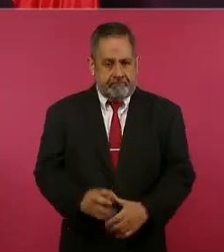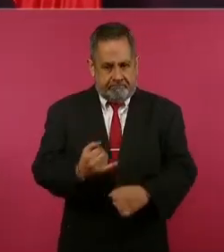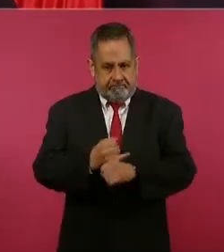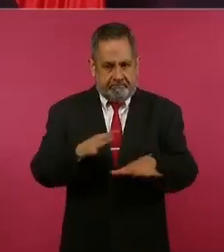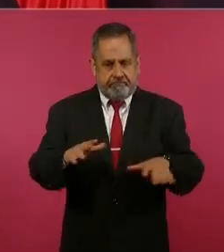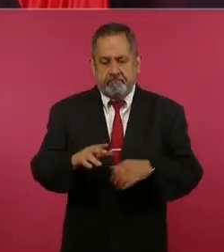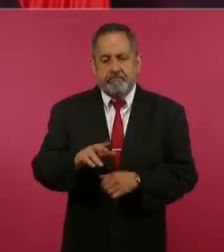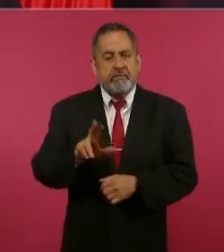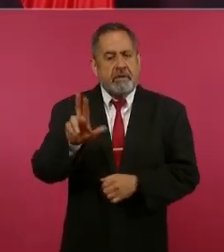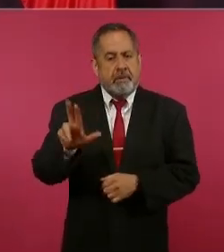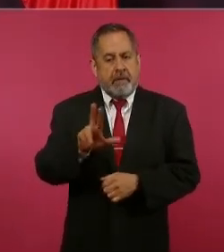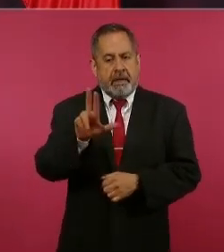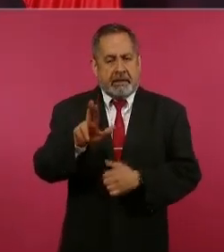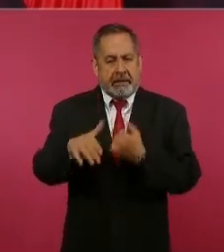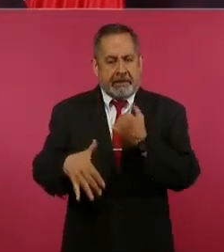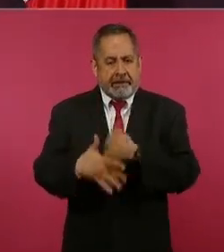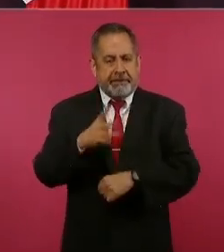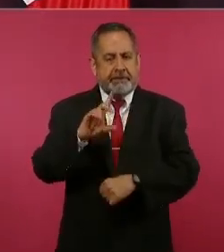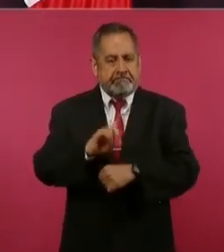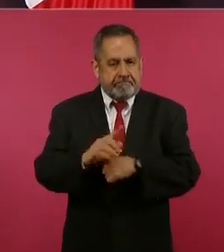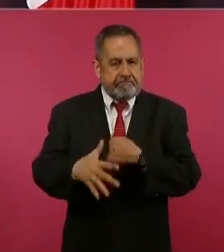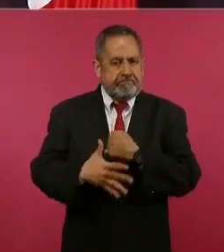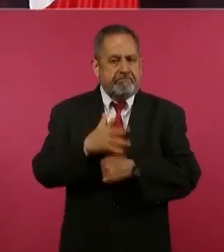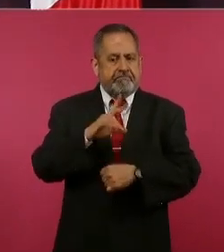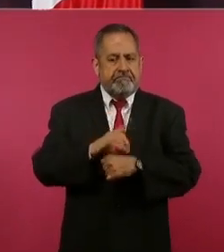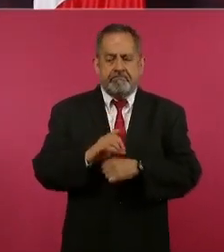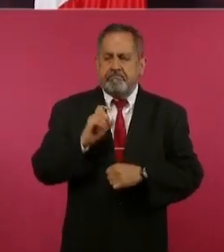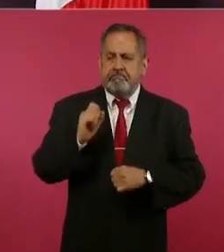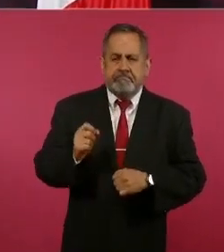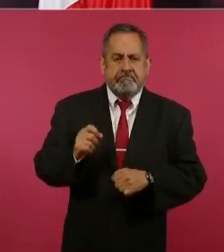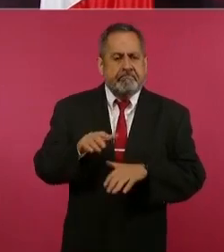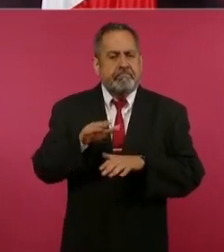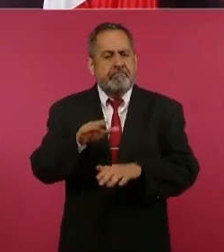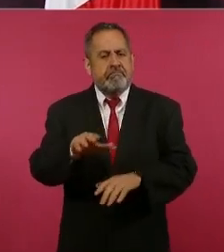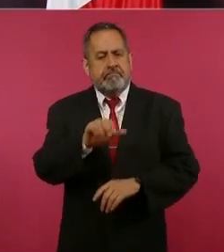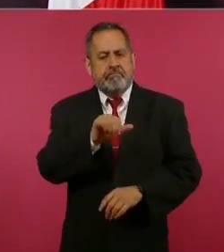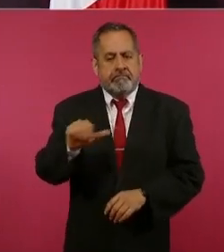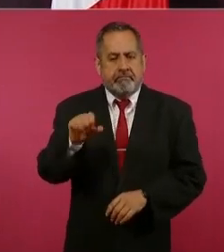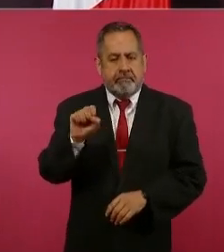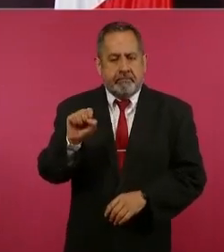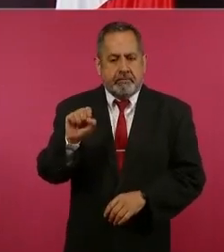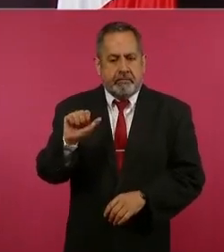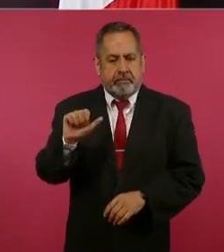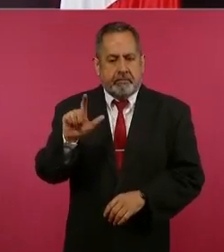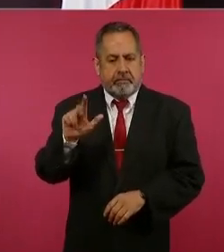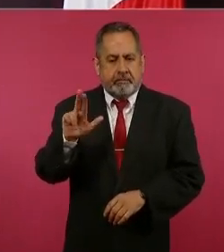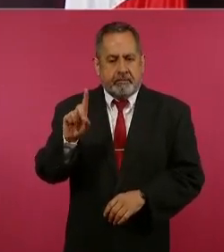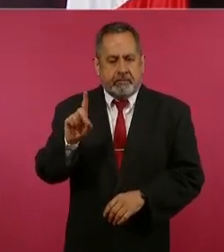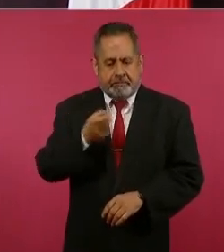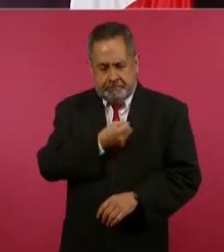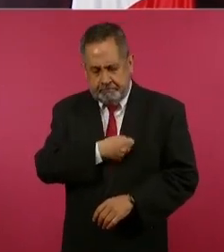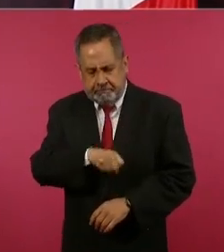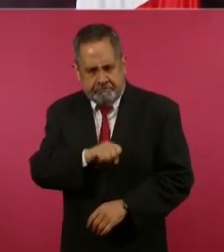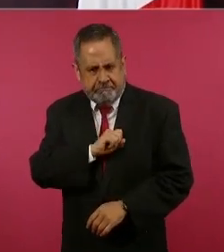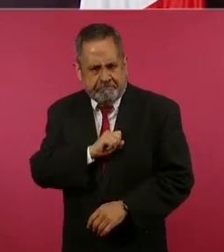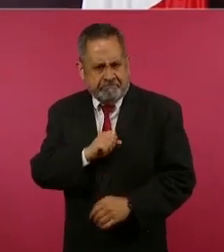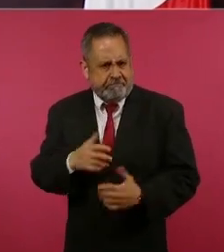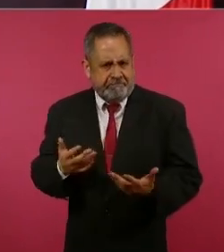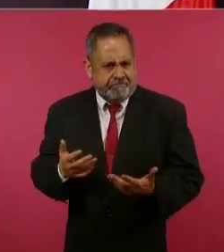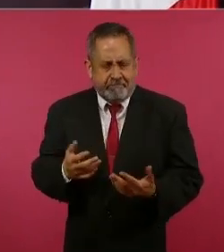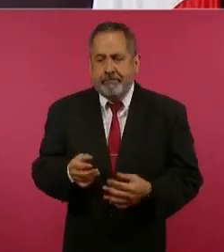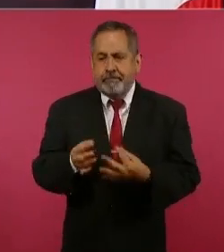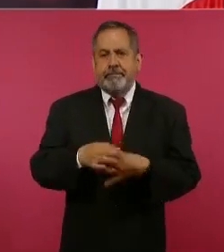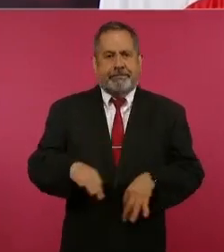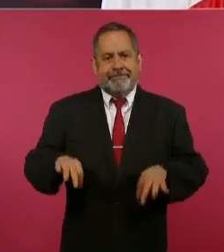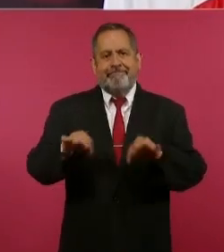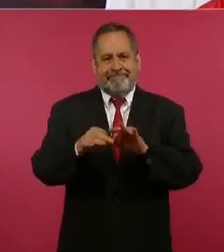sobre el plan de salud, que nos importa mucho. Es